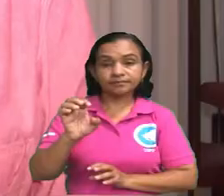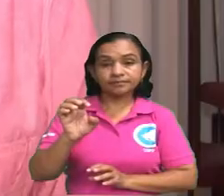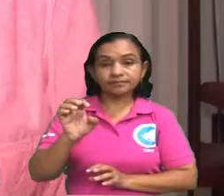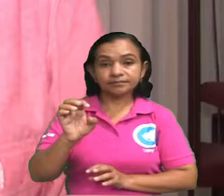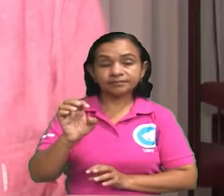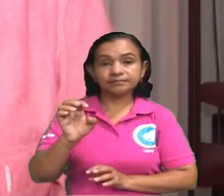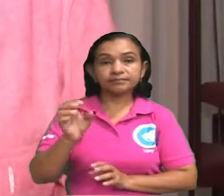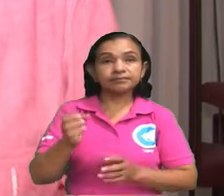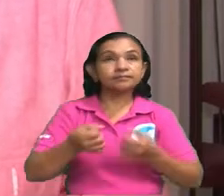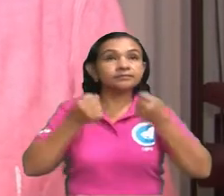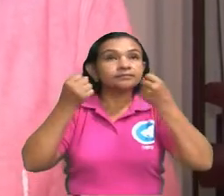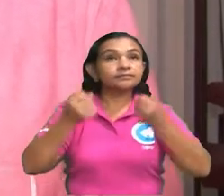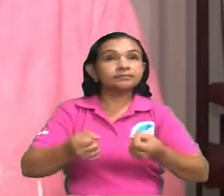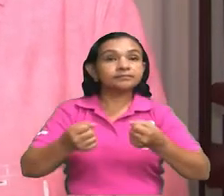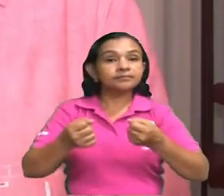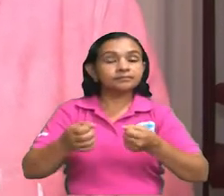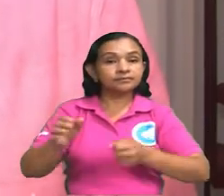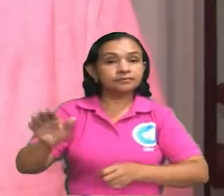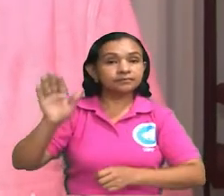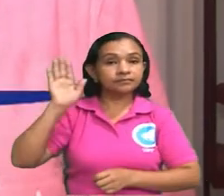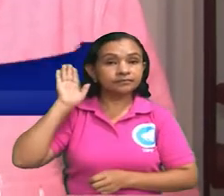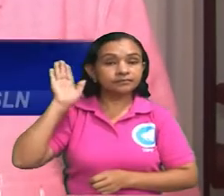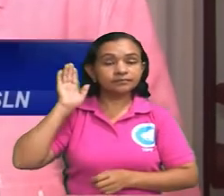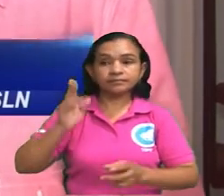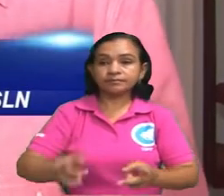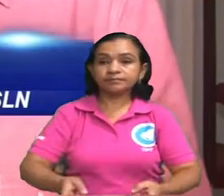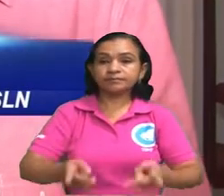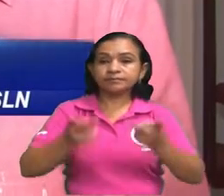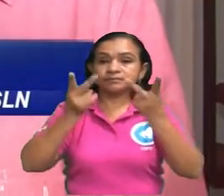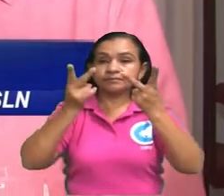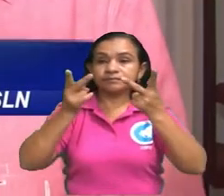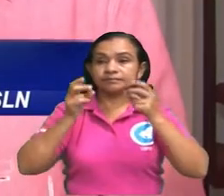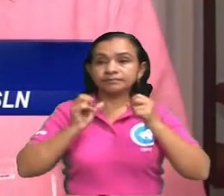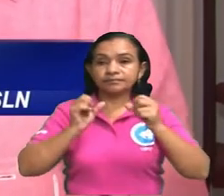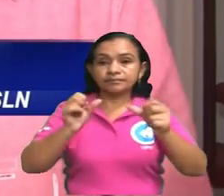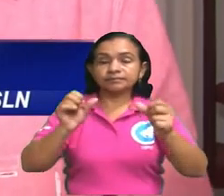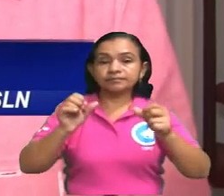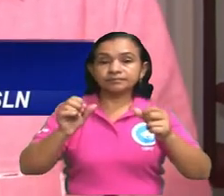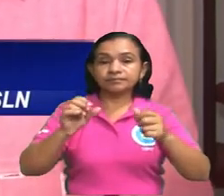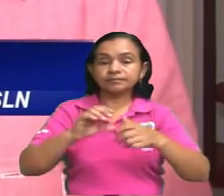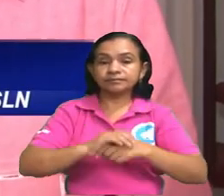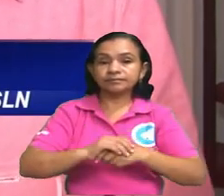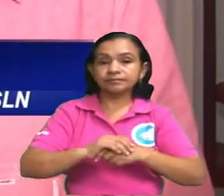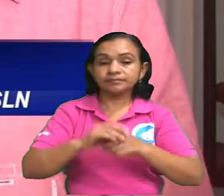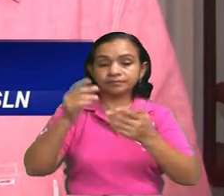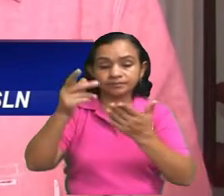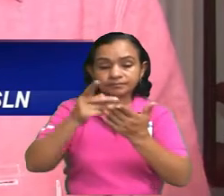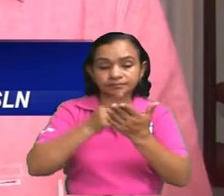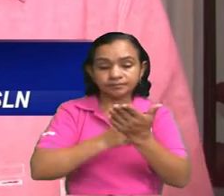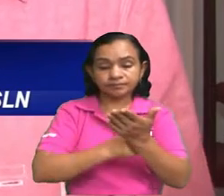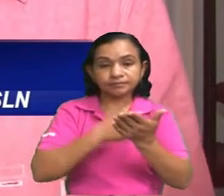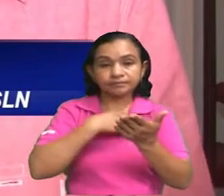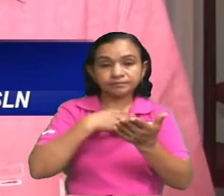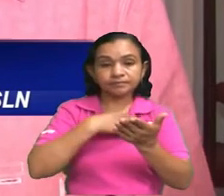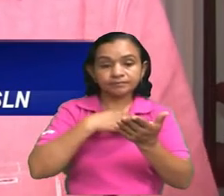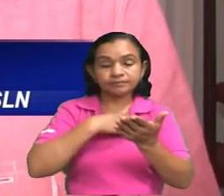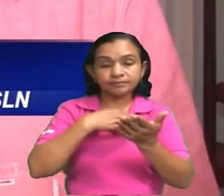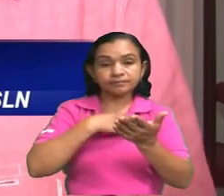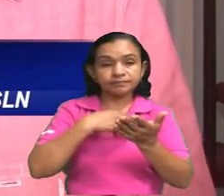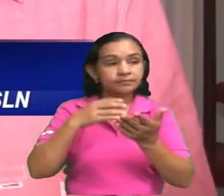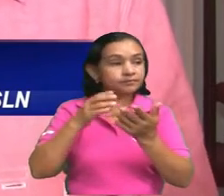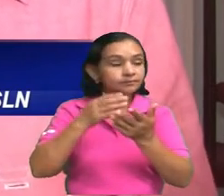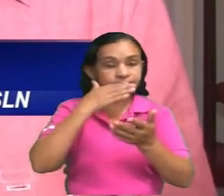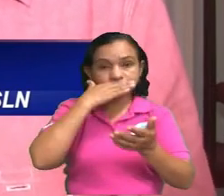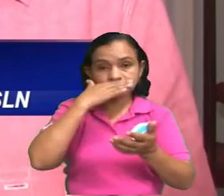fue un hombre comprometido de por vida con este proyecto de la revolución.